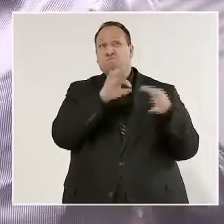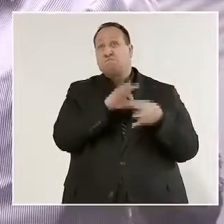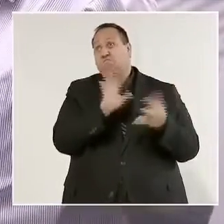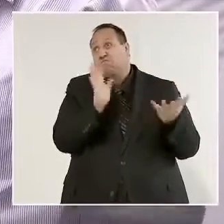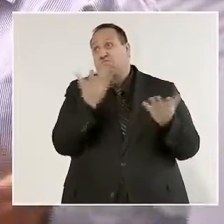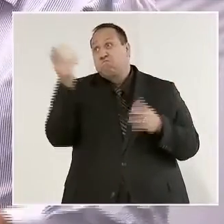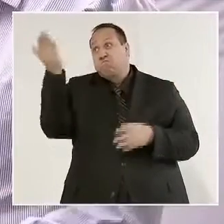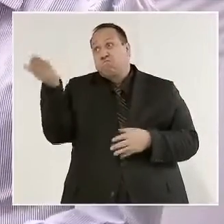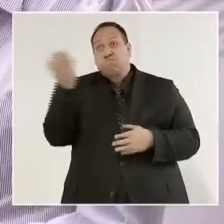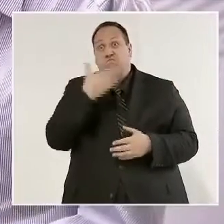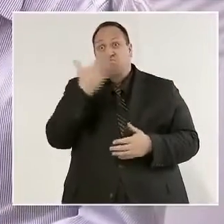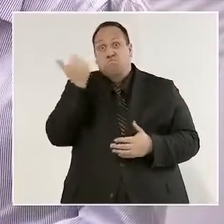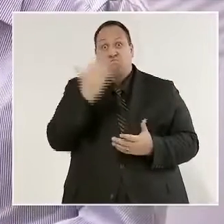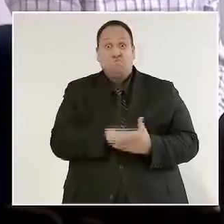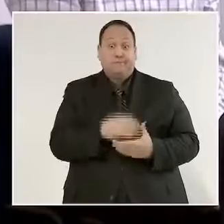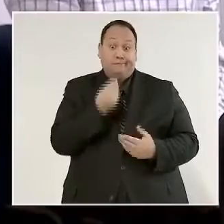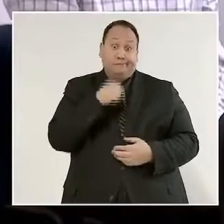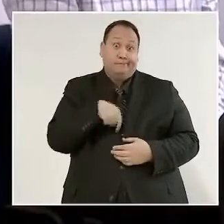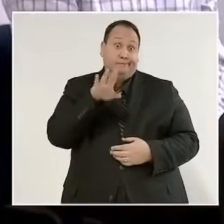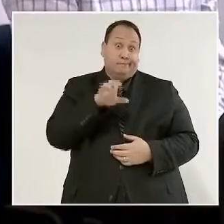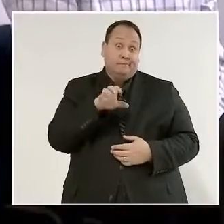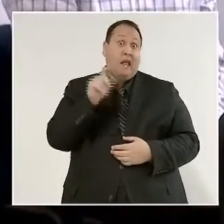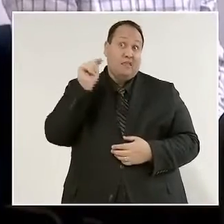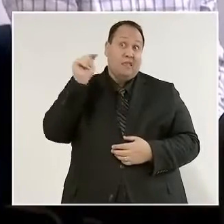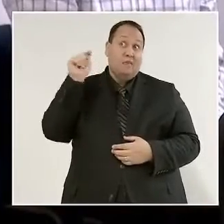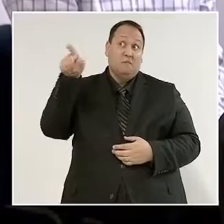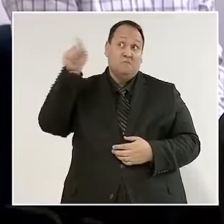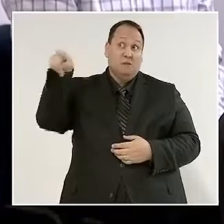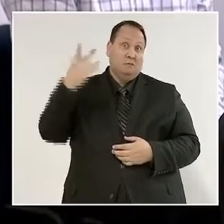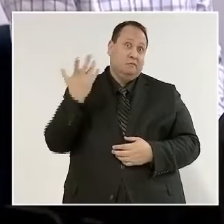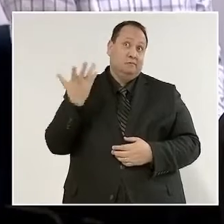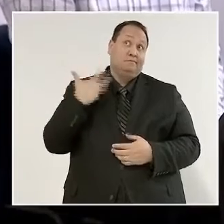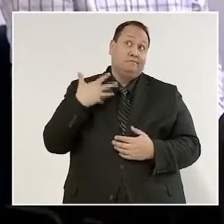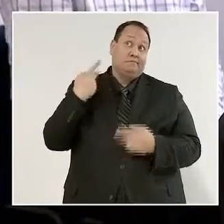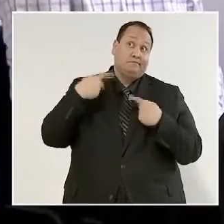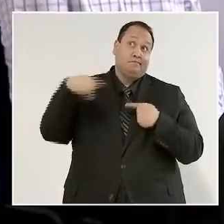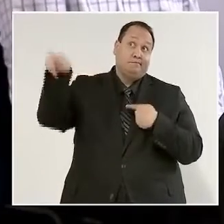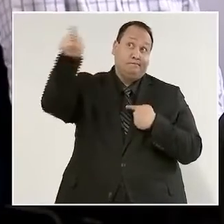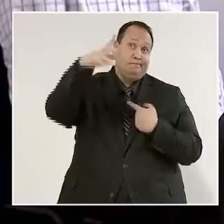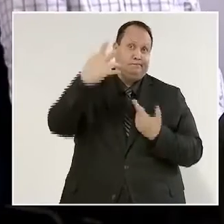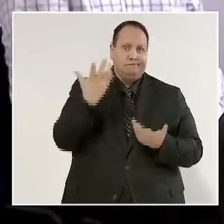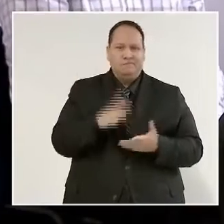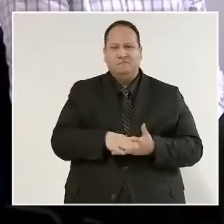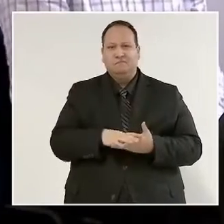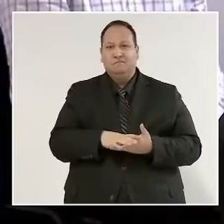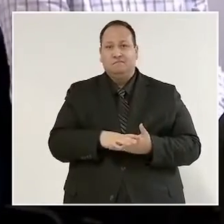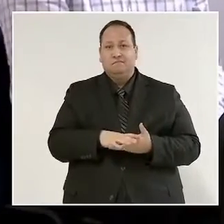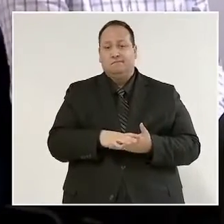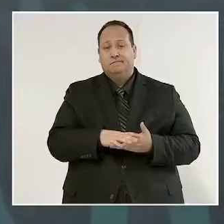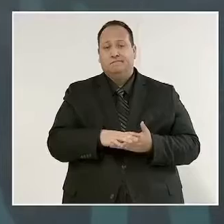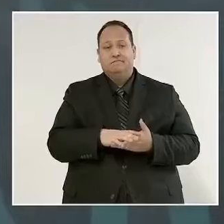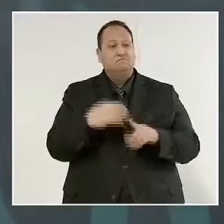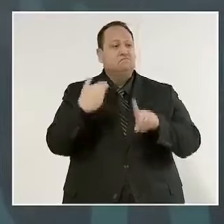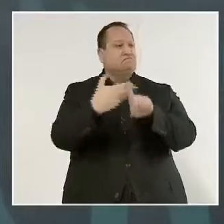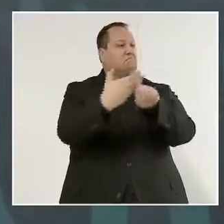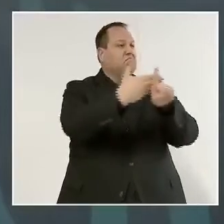modo, pues en Tabasco también hay gente así,